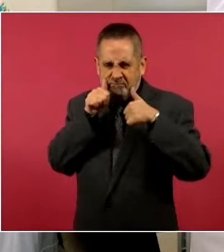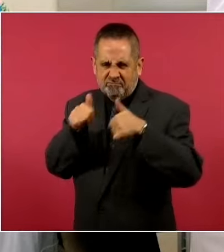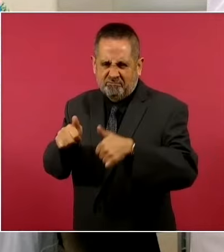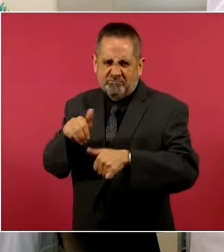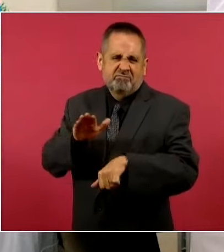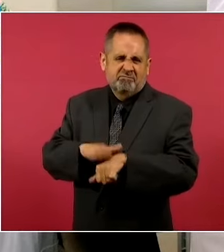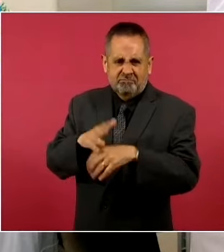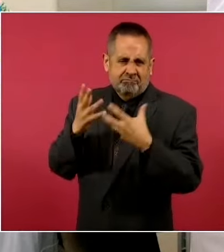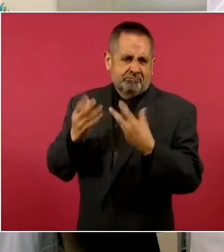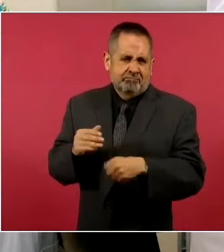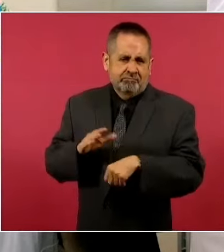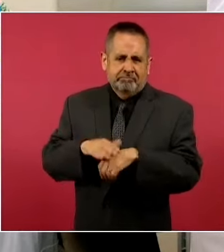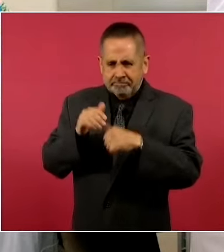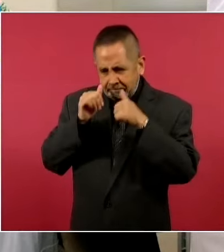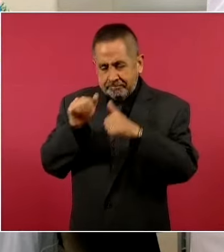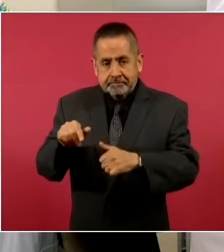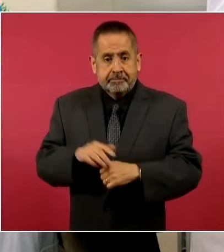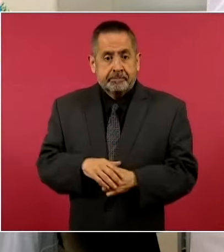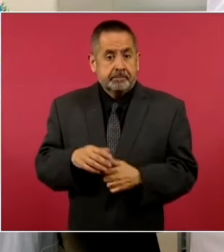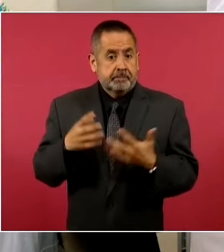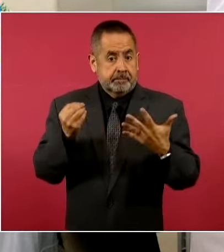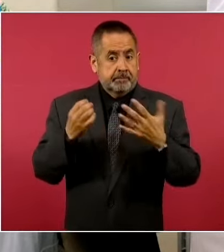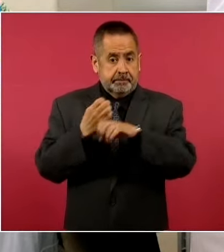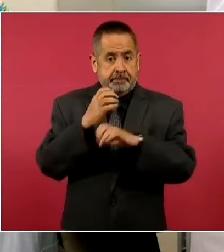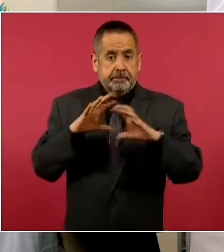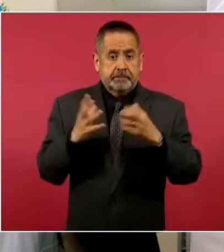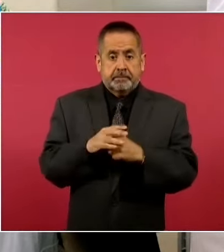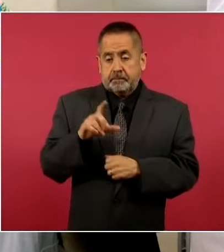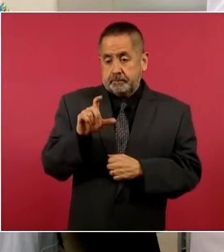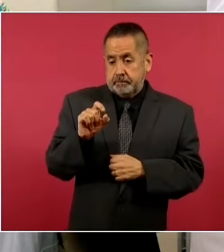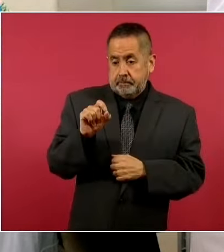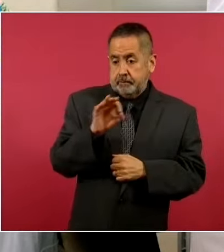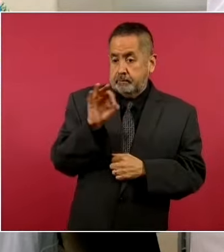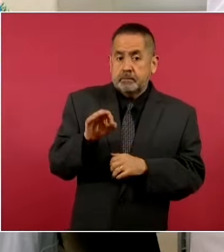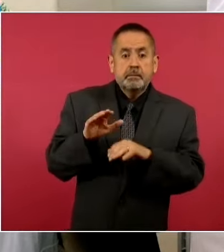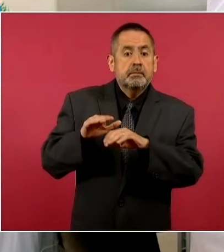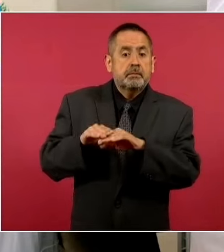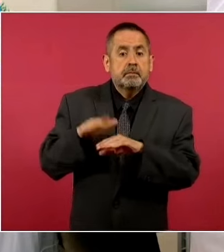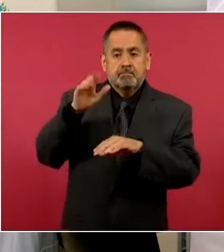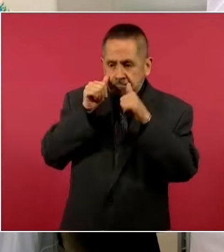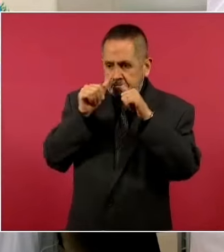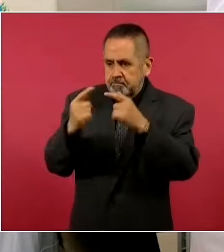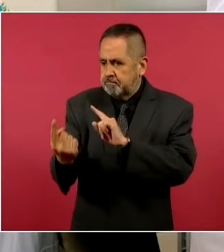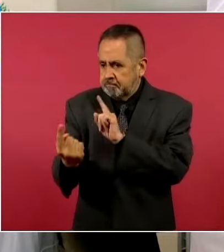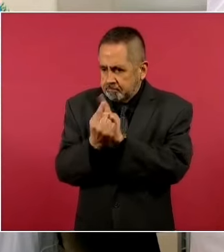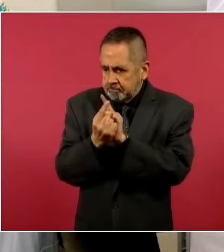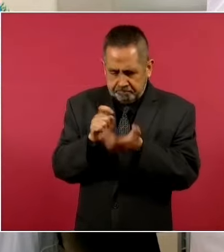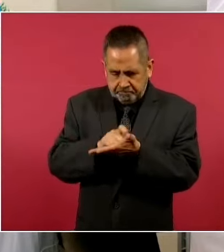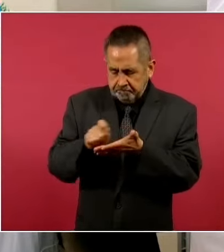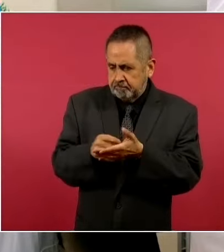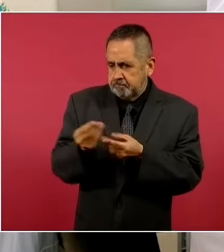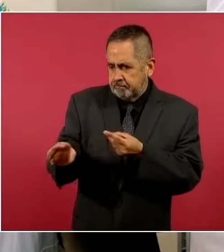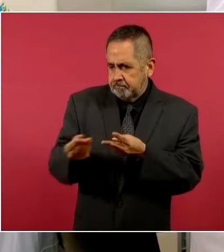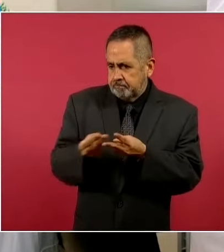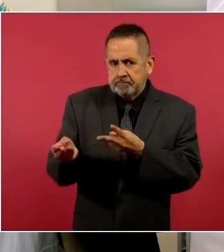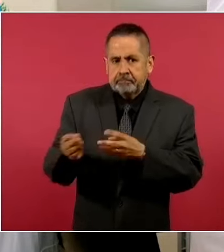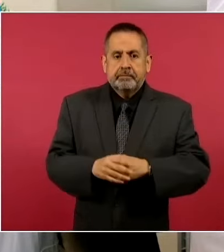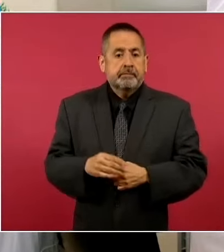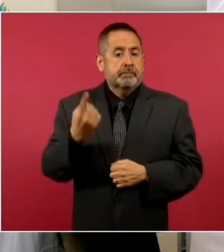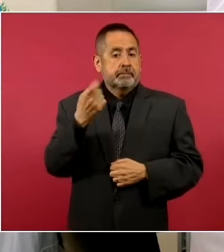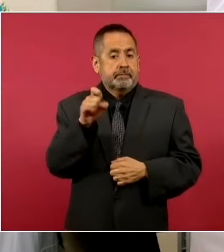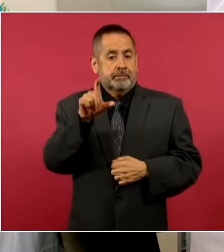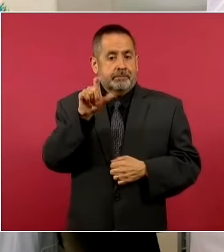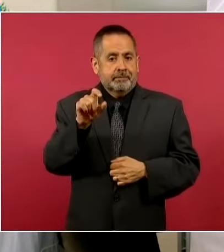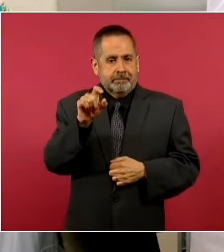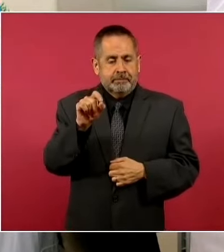servicios. Se han en estos 9 estados otorgado 23% más consultas de medicina familiar, 120% más de